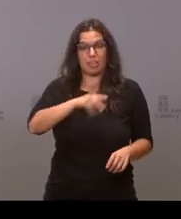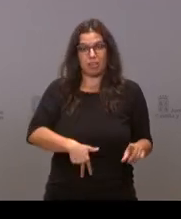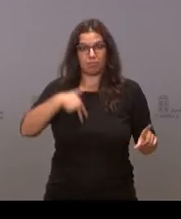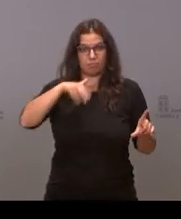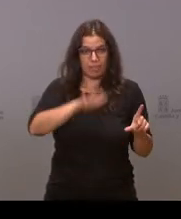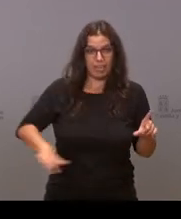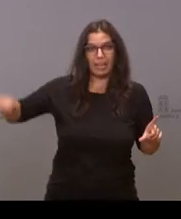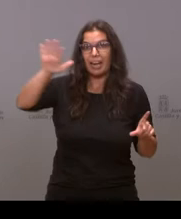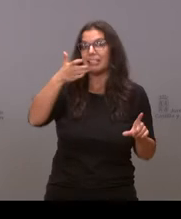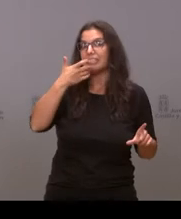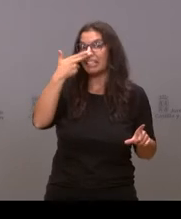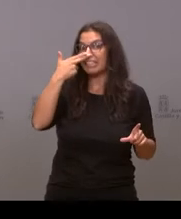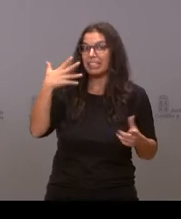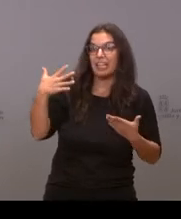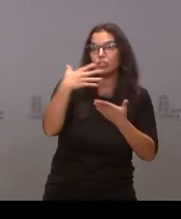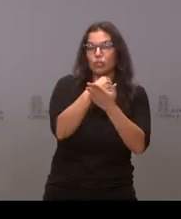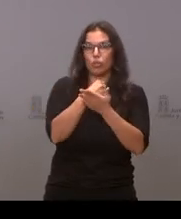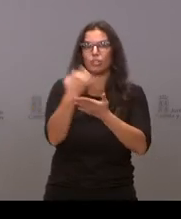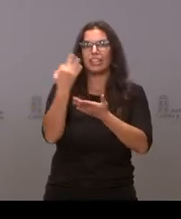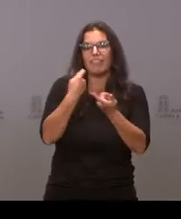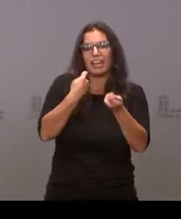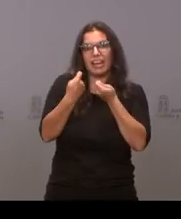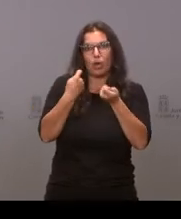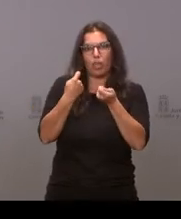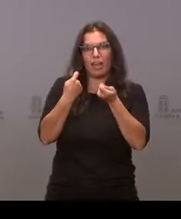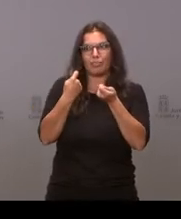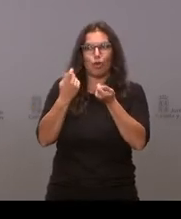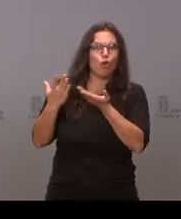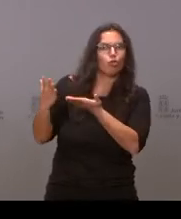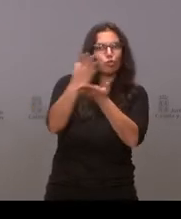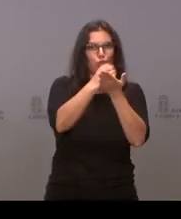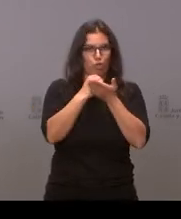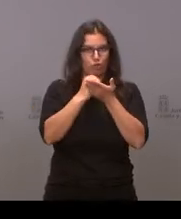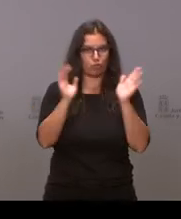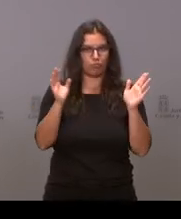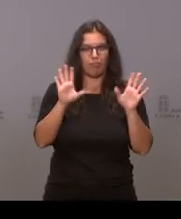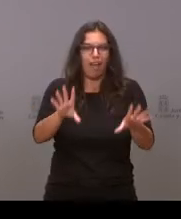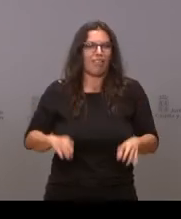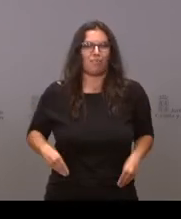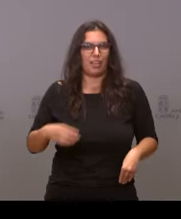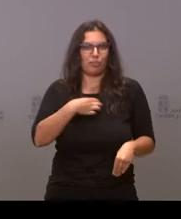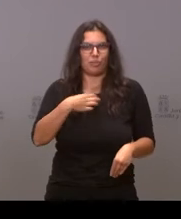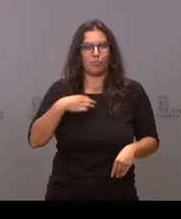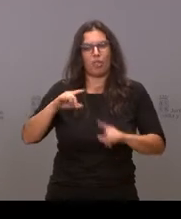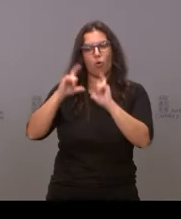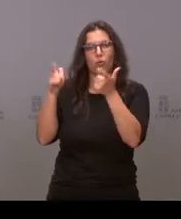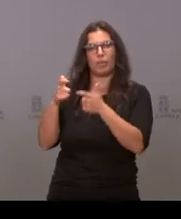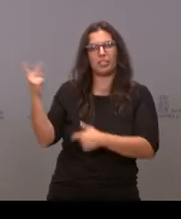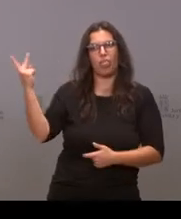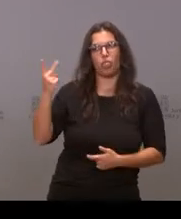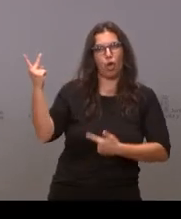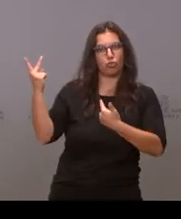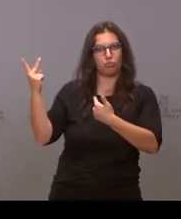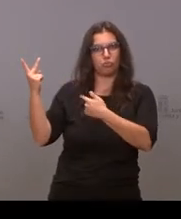negociarse por españa con españa en su conjunto es inaceptable que pueda haber una mesa bilateral a